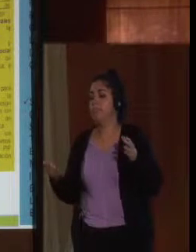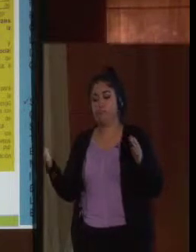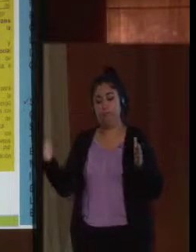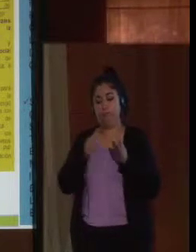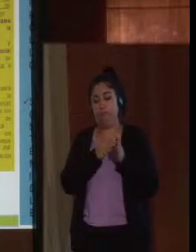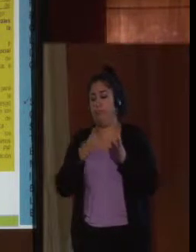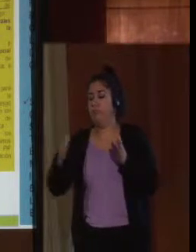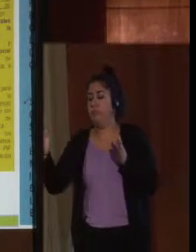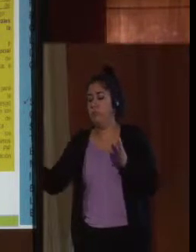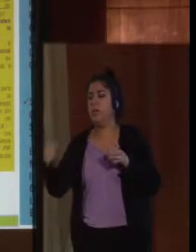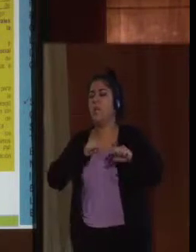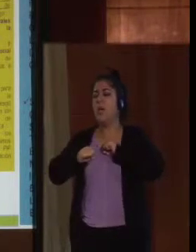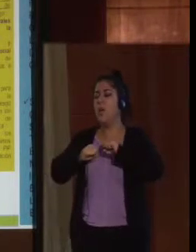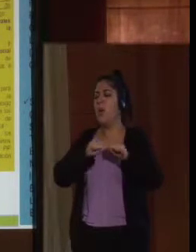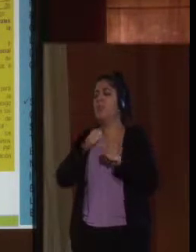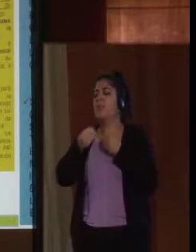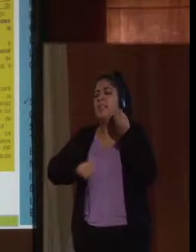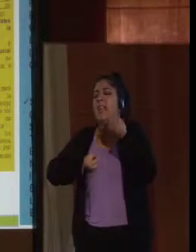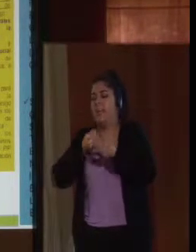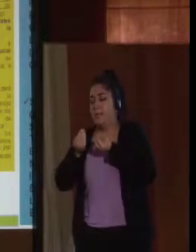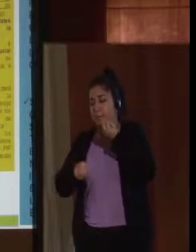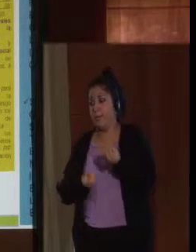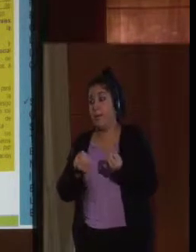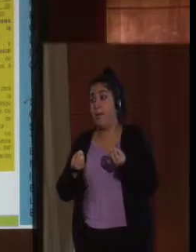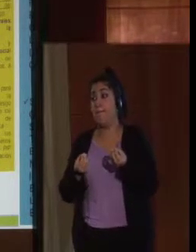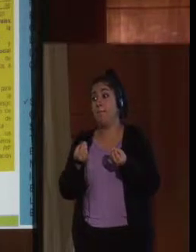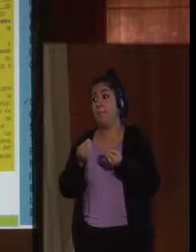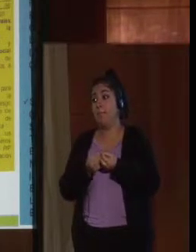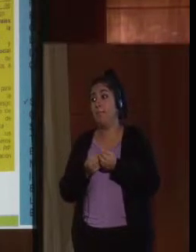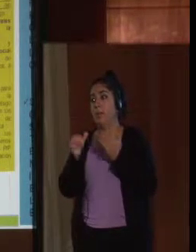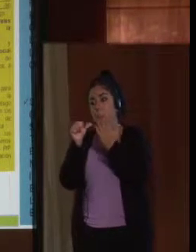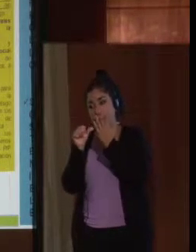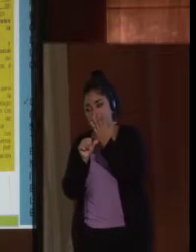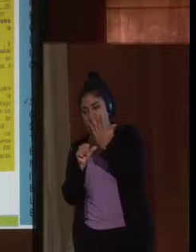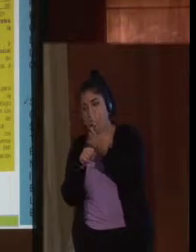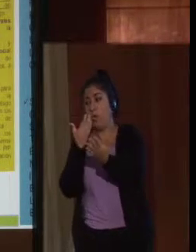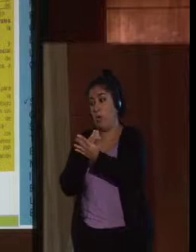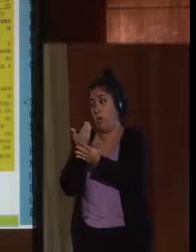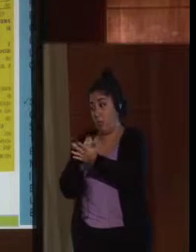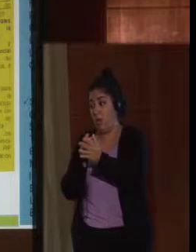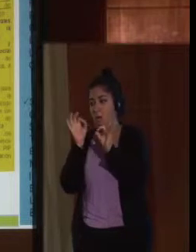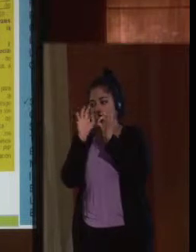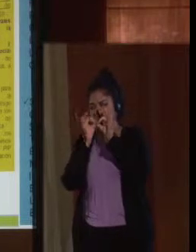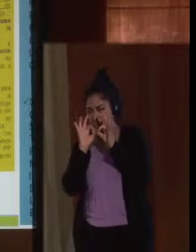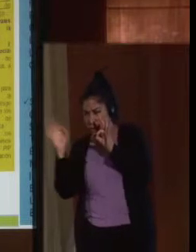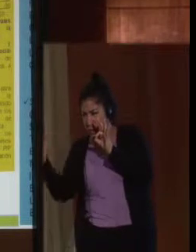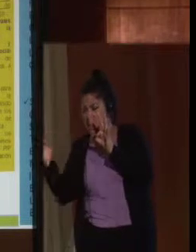que estos trabajos no son de ahora, vienen desde los años